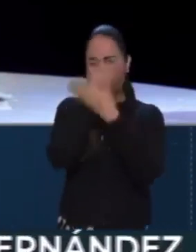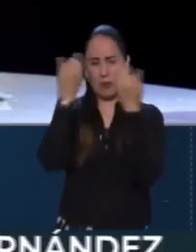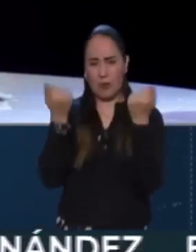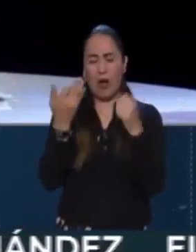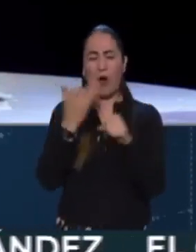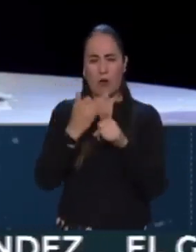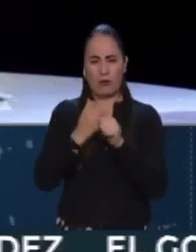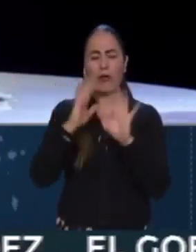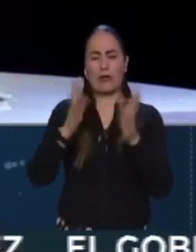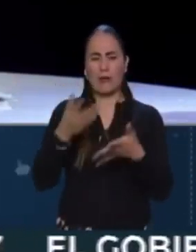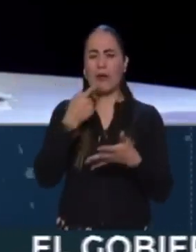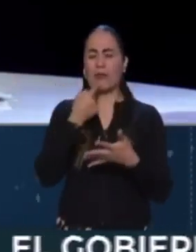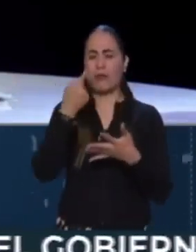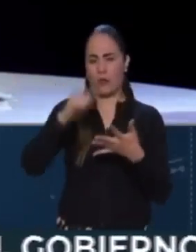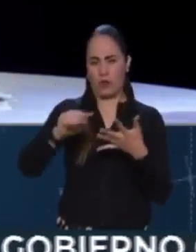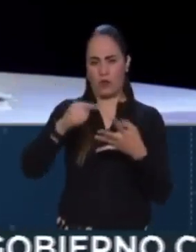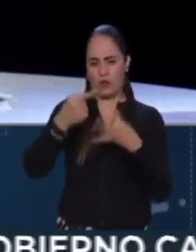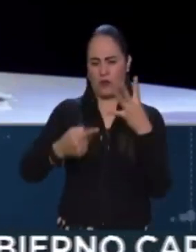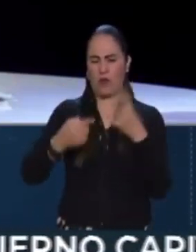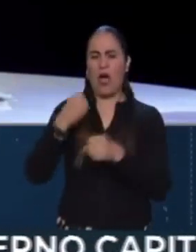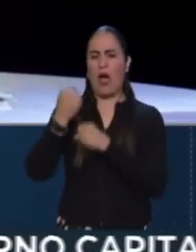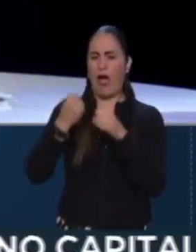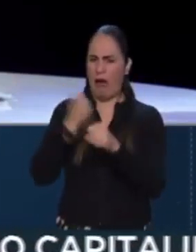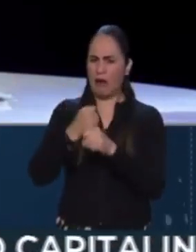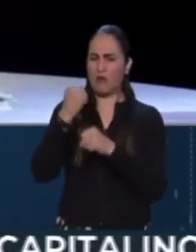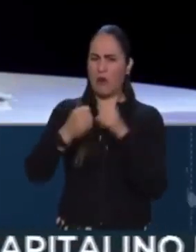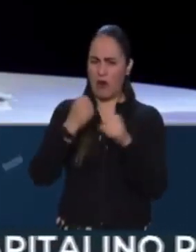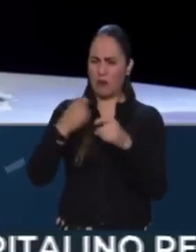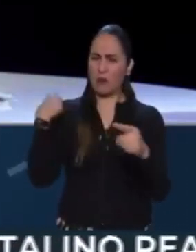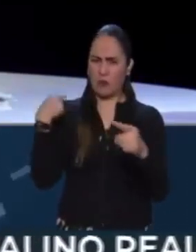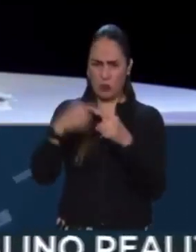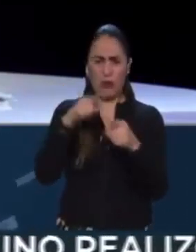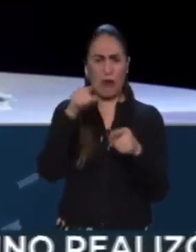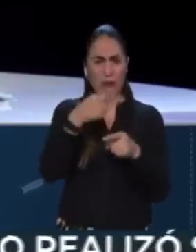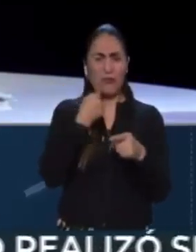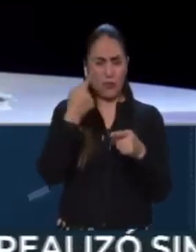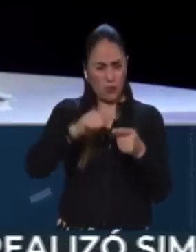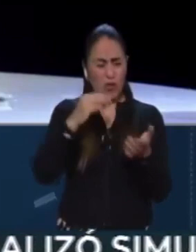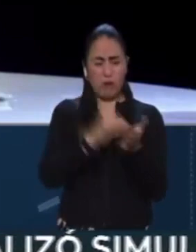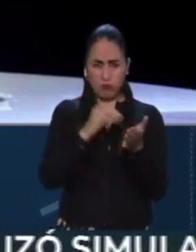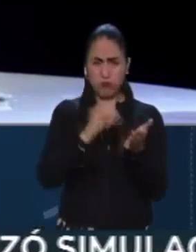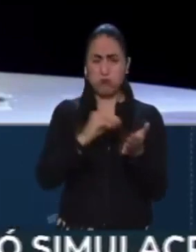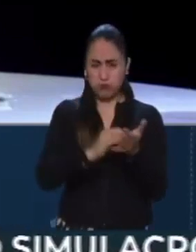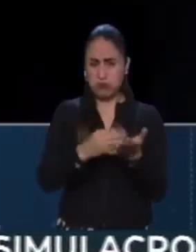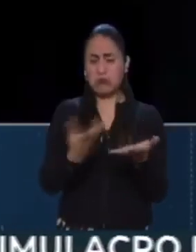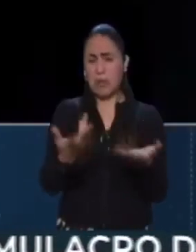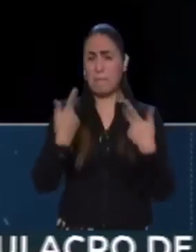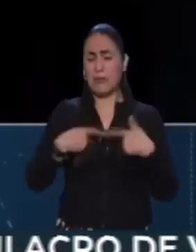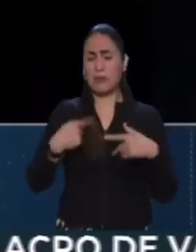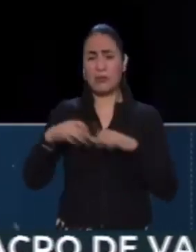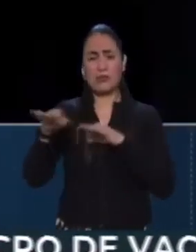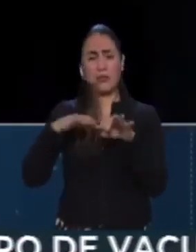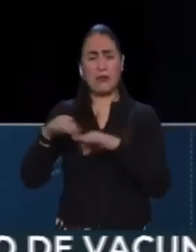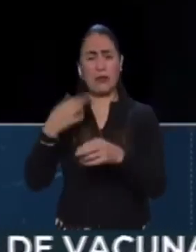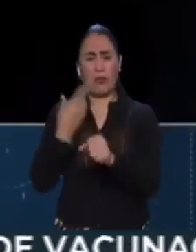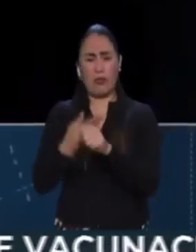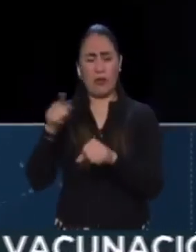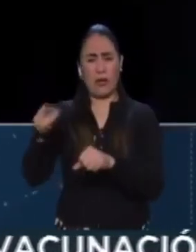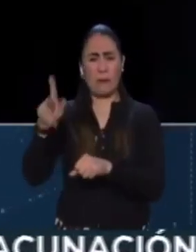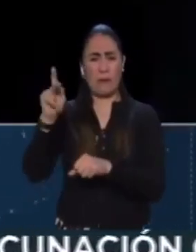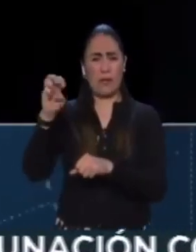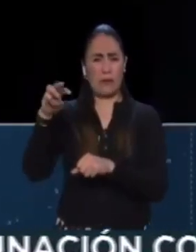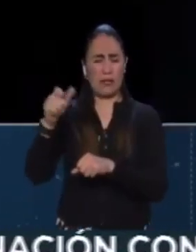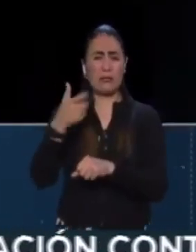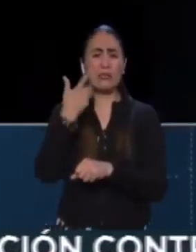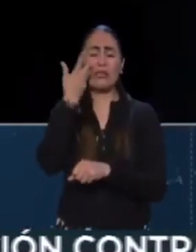ya formales desde hace años que están vigentes, y precisamente de trabajadores petroleros que exigen la